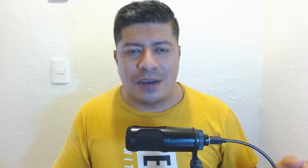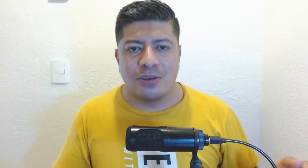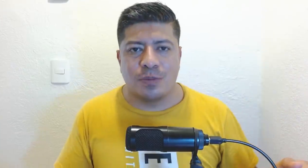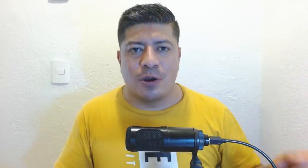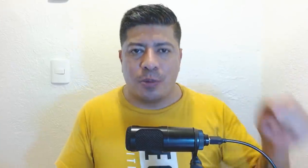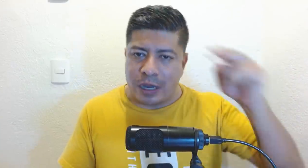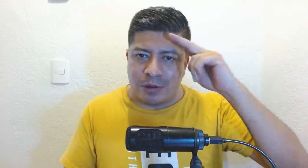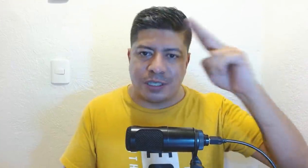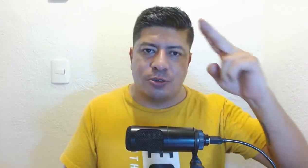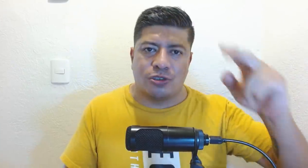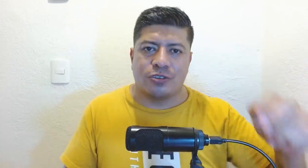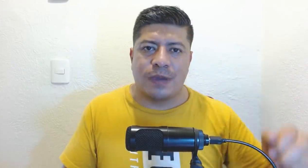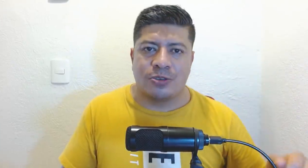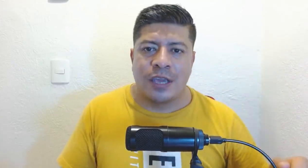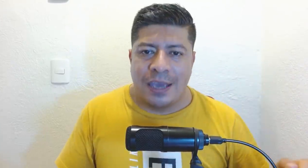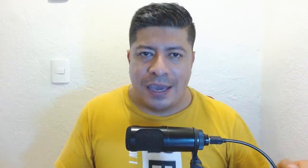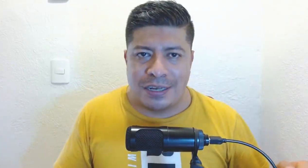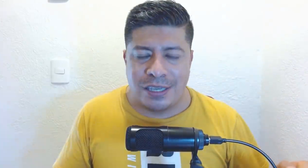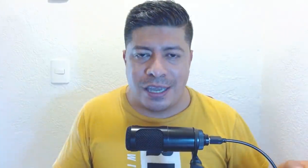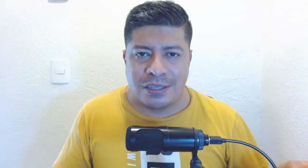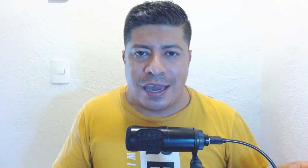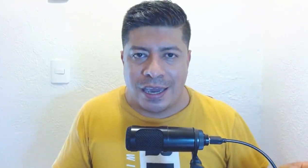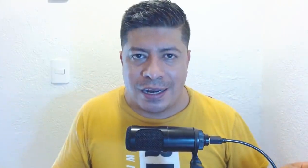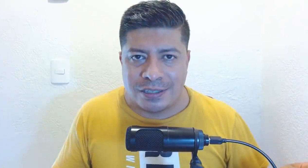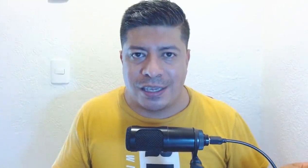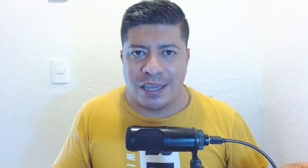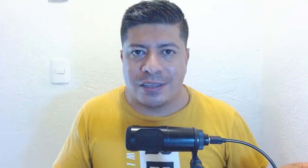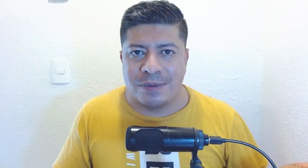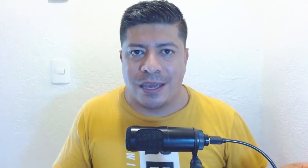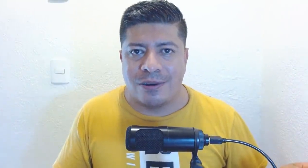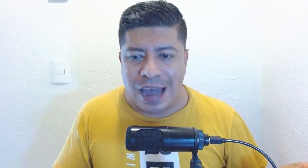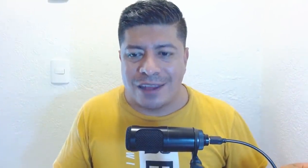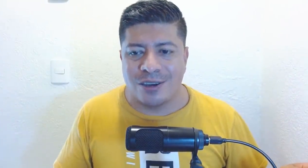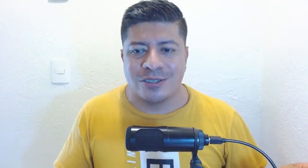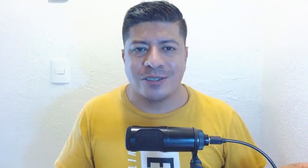su comentario. Soy Polo Puga, cuídese mucho. Nos vemos en el siguiente video. Adiós.